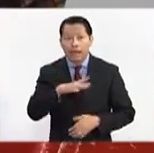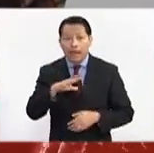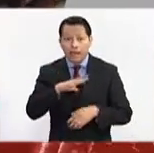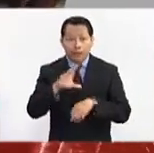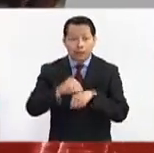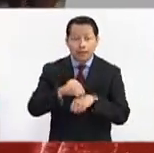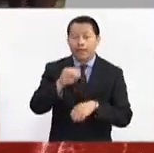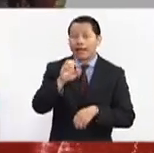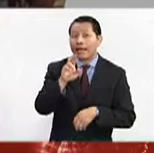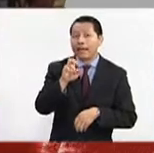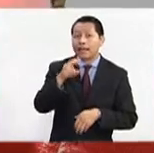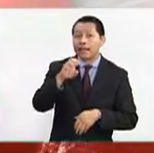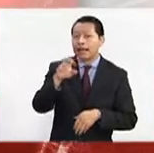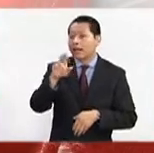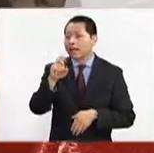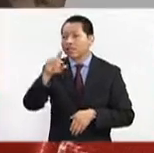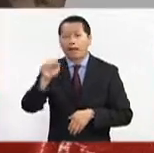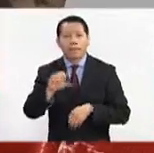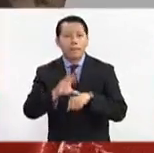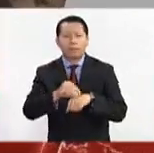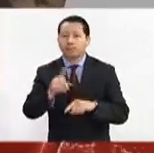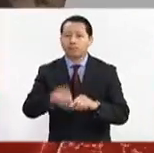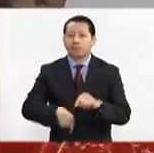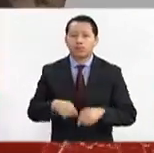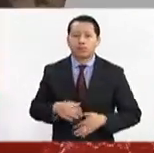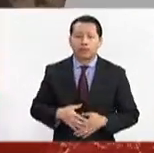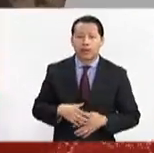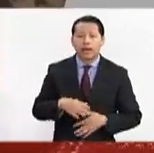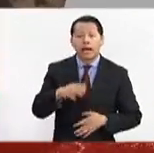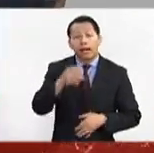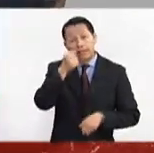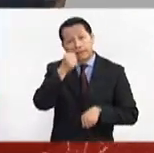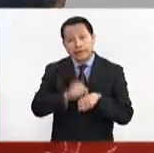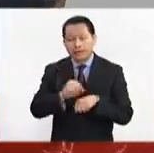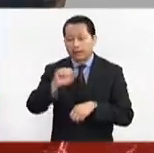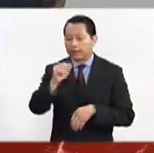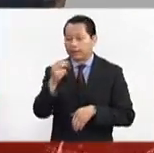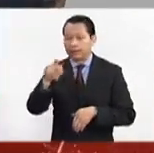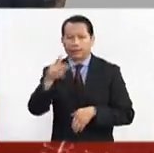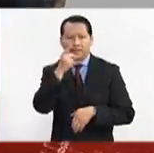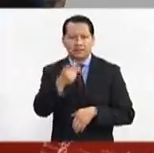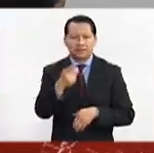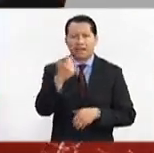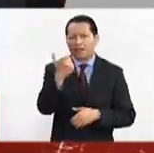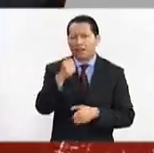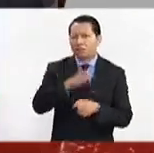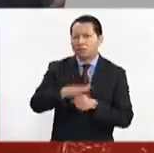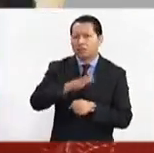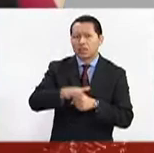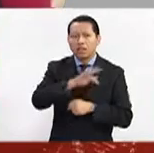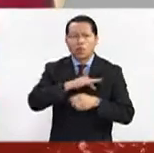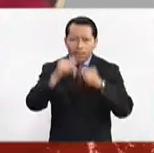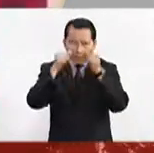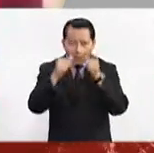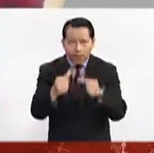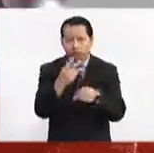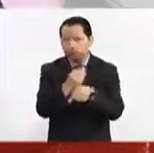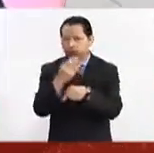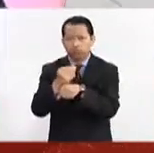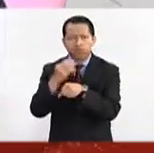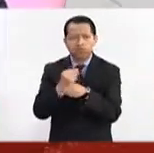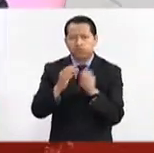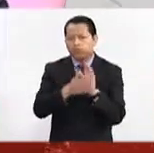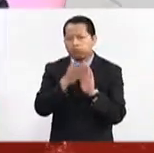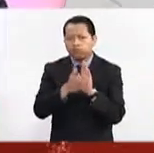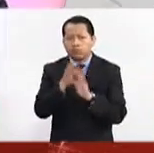al colegio Enrique Rebsamen. El secretario de Hacienda afirma que hay fondos suficientes para atender la reconstrucción.